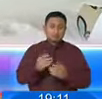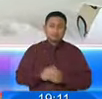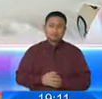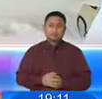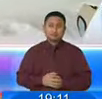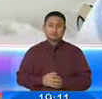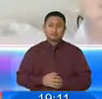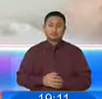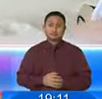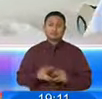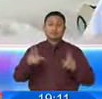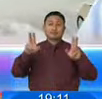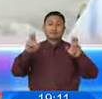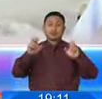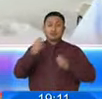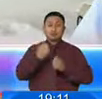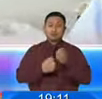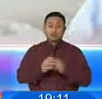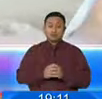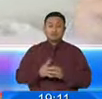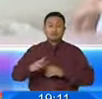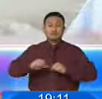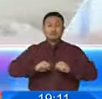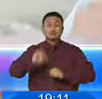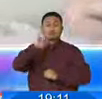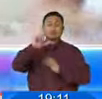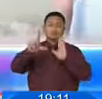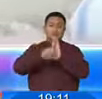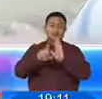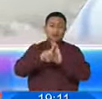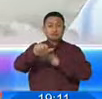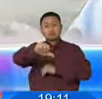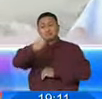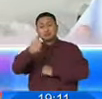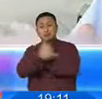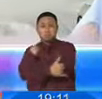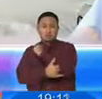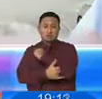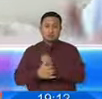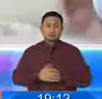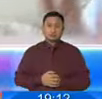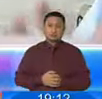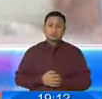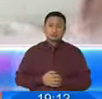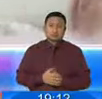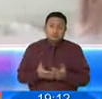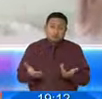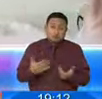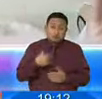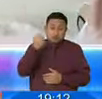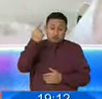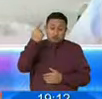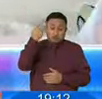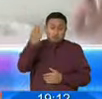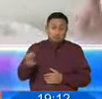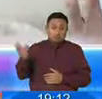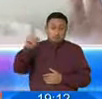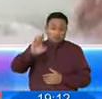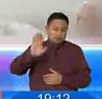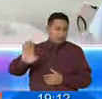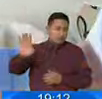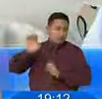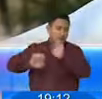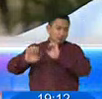el cometimiento de un delito, de actividades ilícitas en otro país, ¿sí? Que entiendo el Reino Unido sabrá evaluarlas